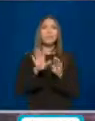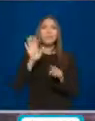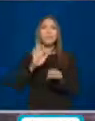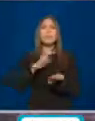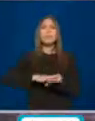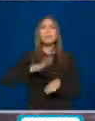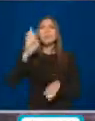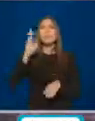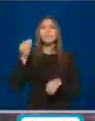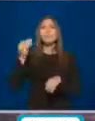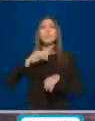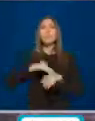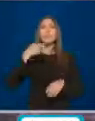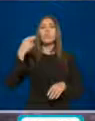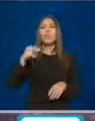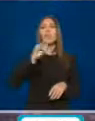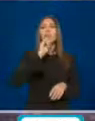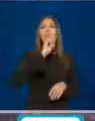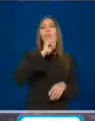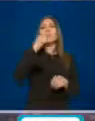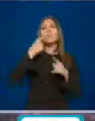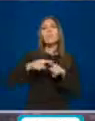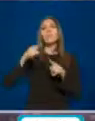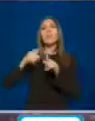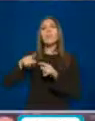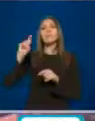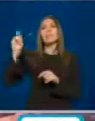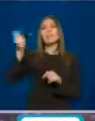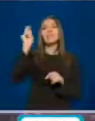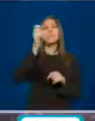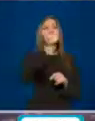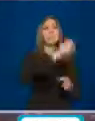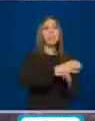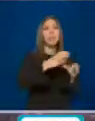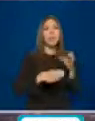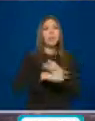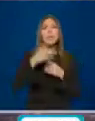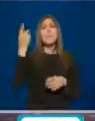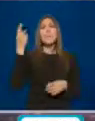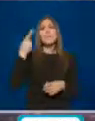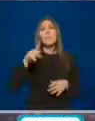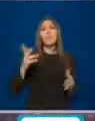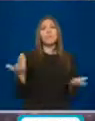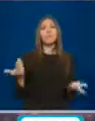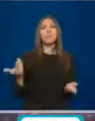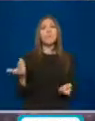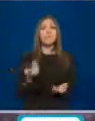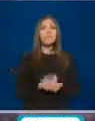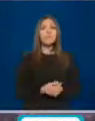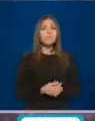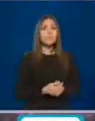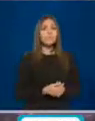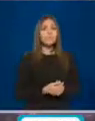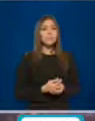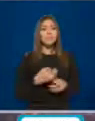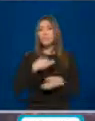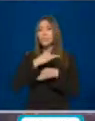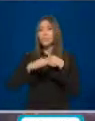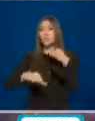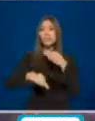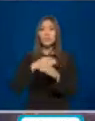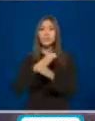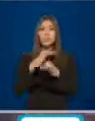cartelitos calificativos y realmente todo lo que decimos de ellos no es